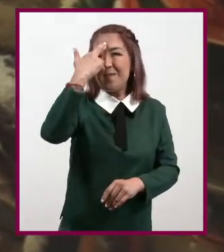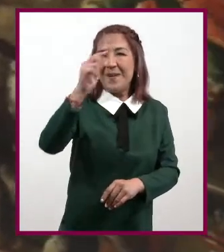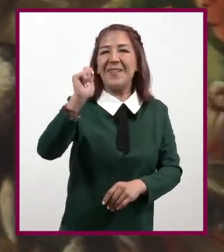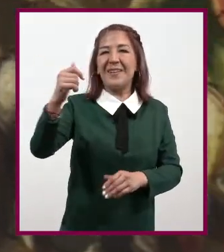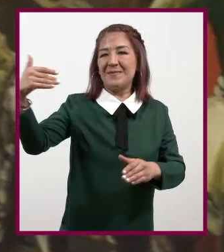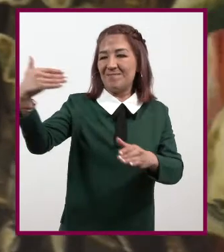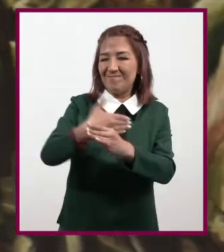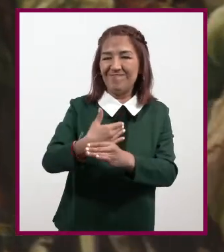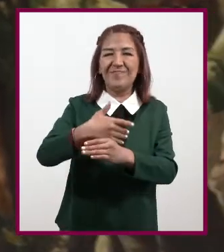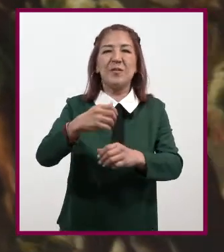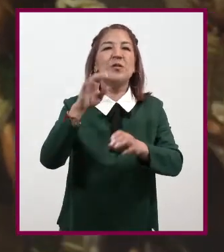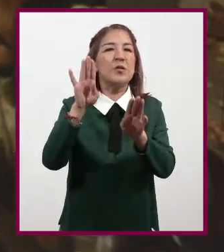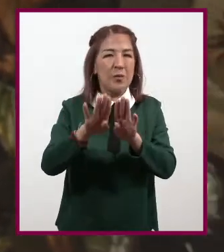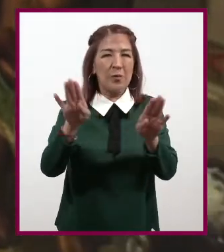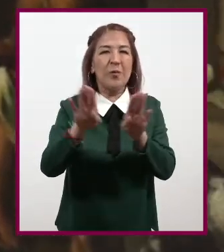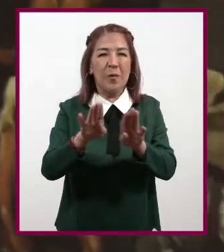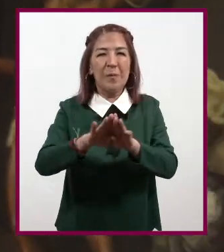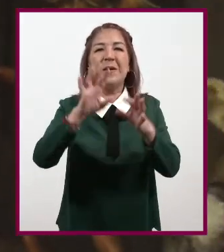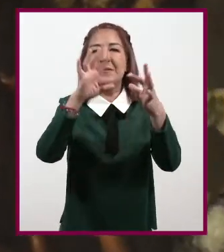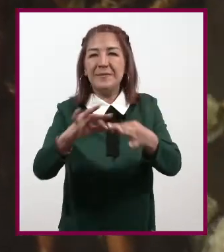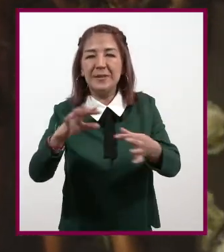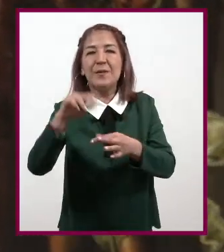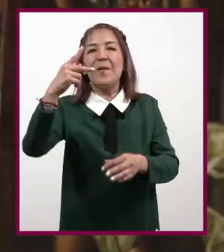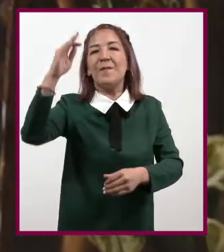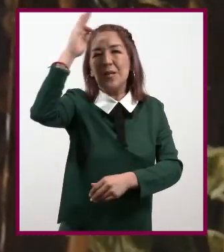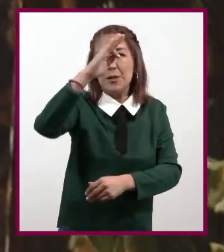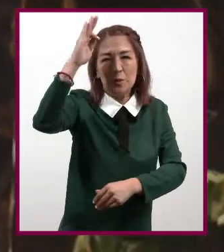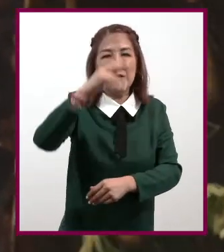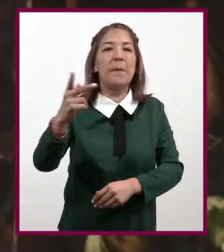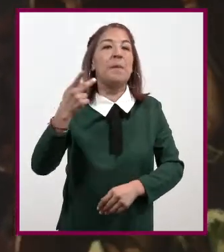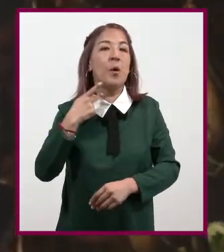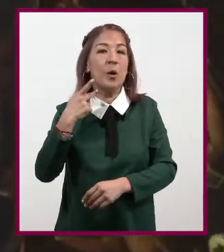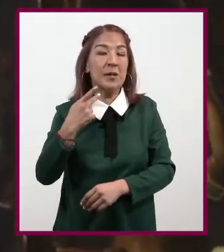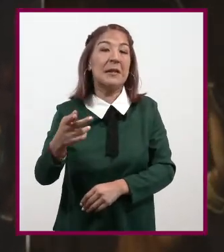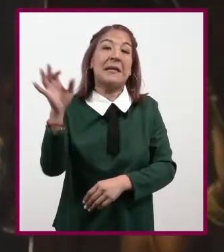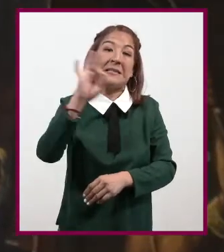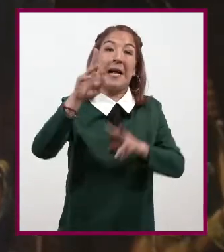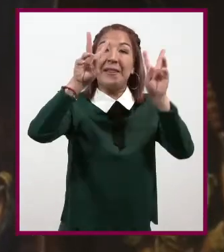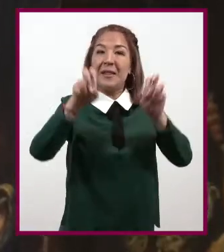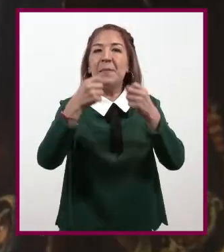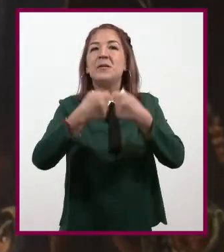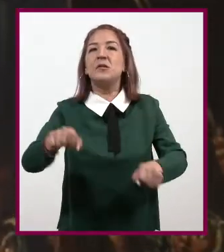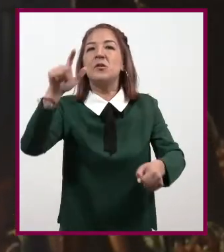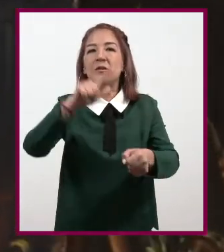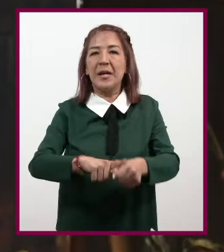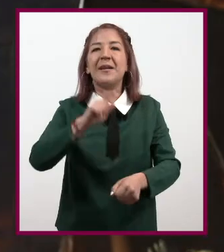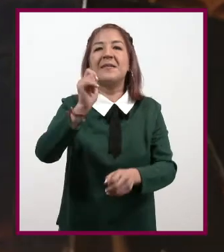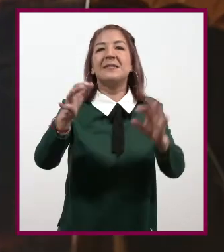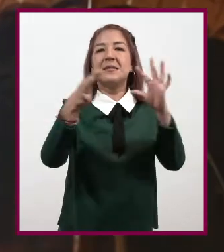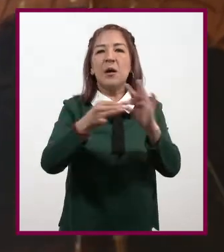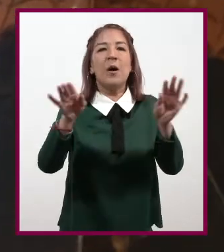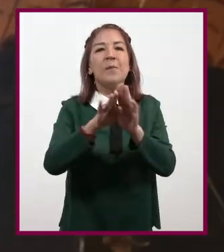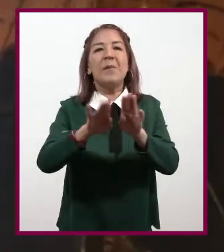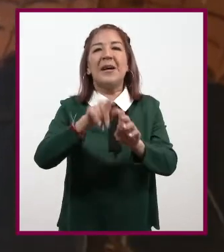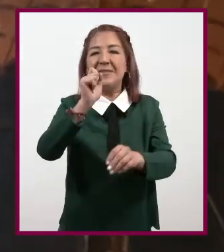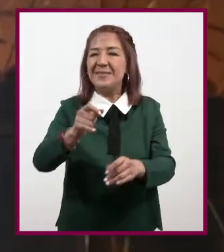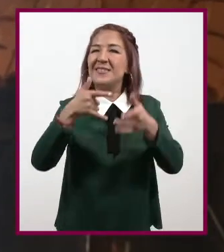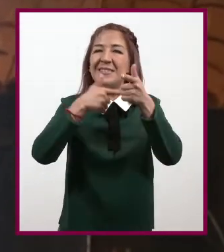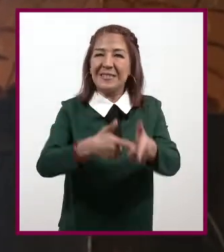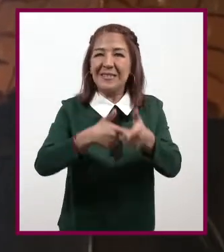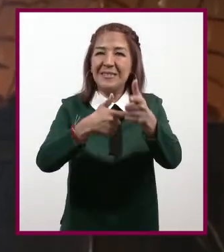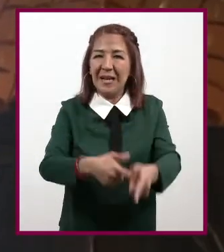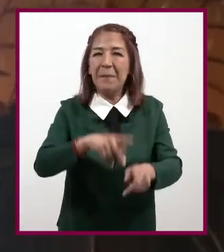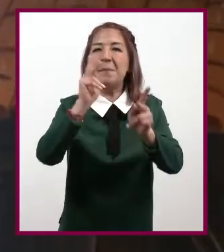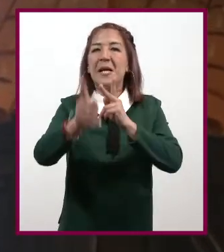discursos filosóficos, políticos y quizás sociales se empeña en abrir y no cerrar.